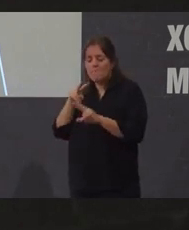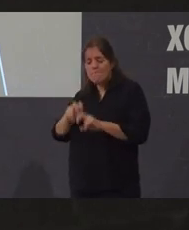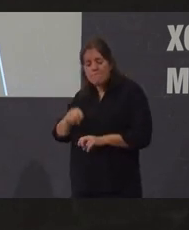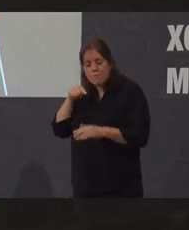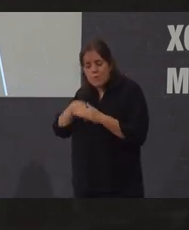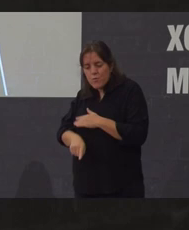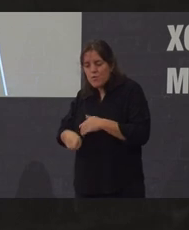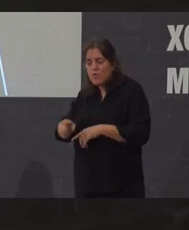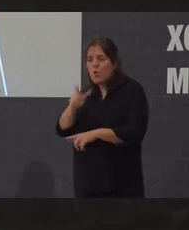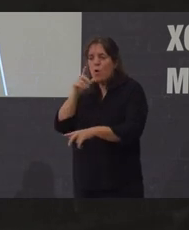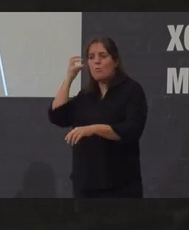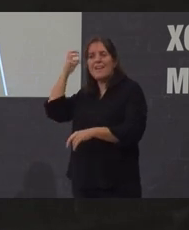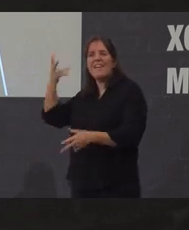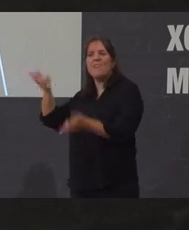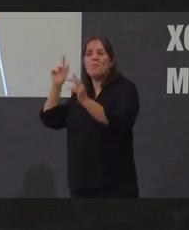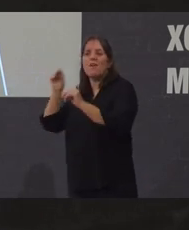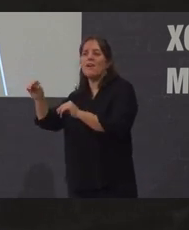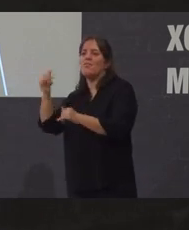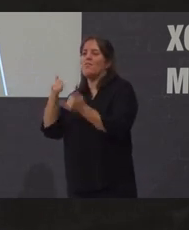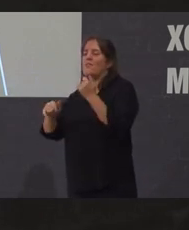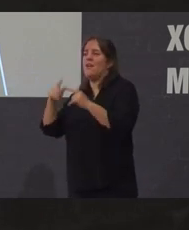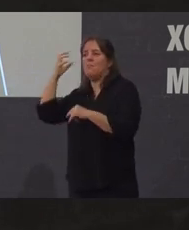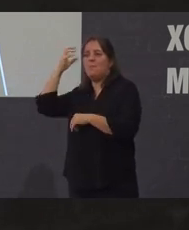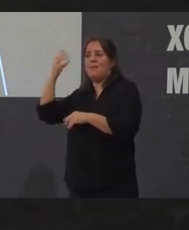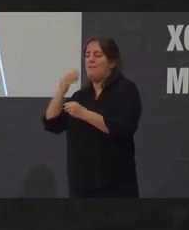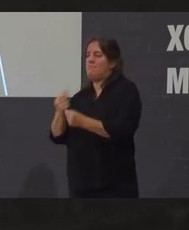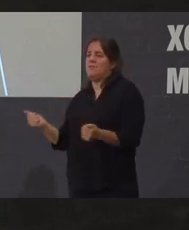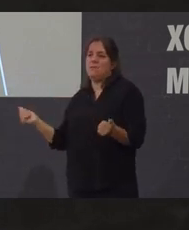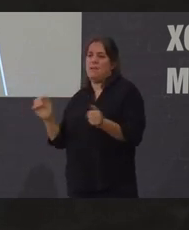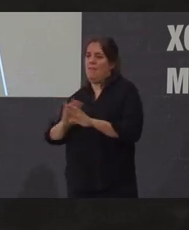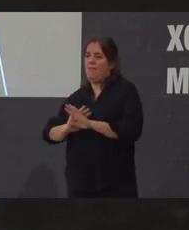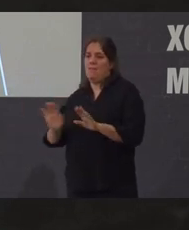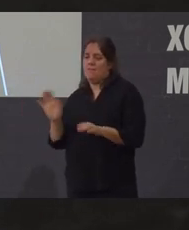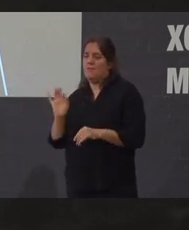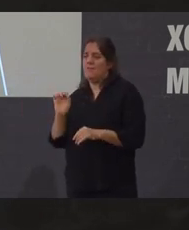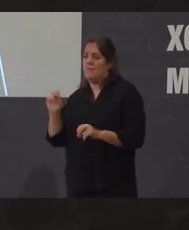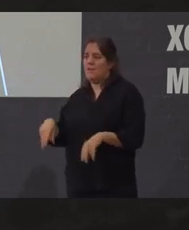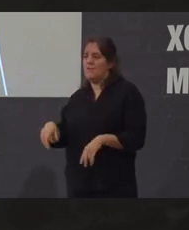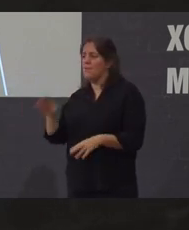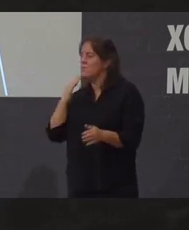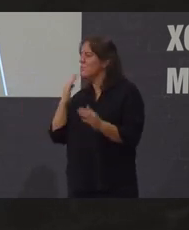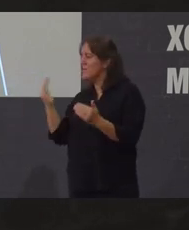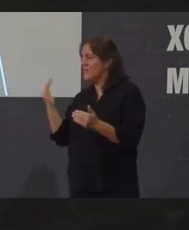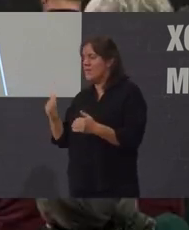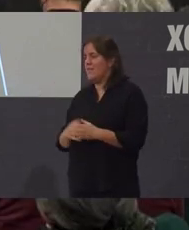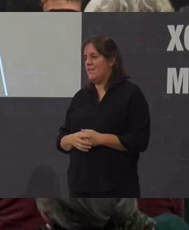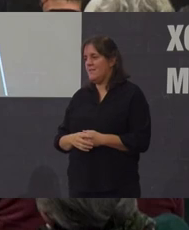a monarquía se perde a monarquía, sí, efectivamente.